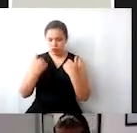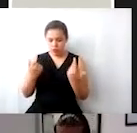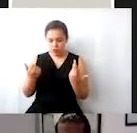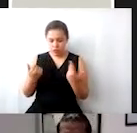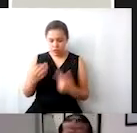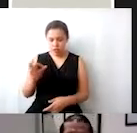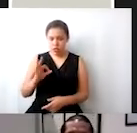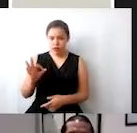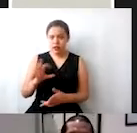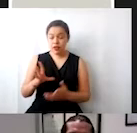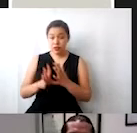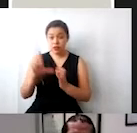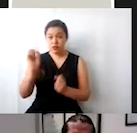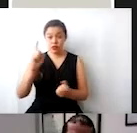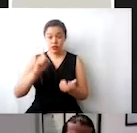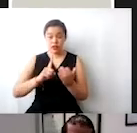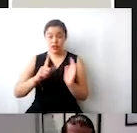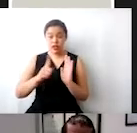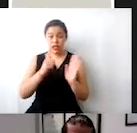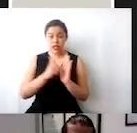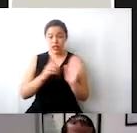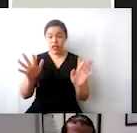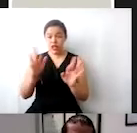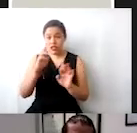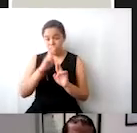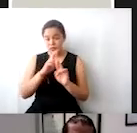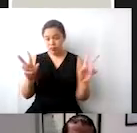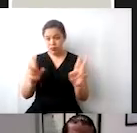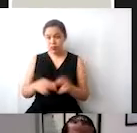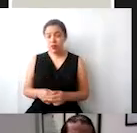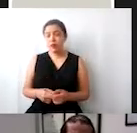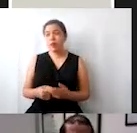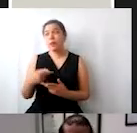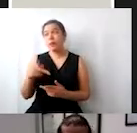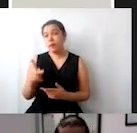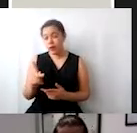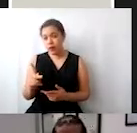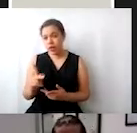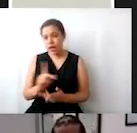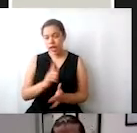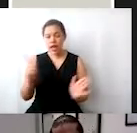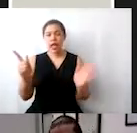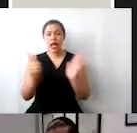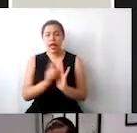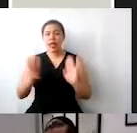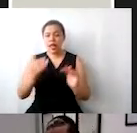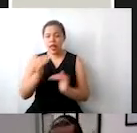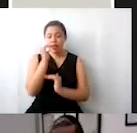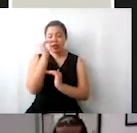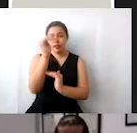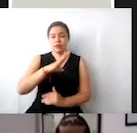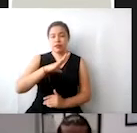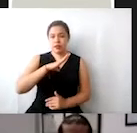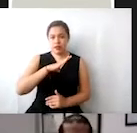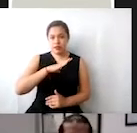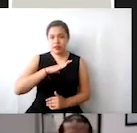pudiera ser inconstitucional, pero ya la ley establece un tope, o sea, no se